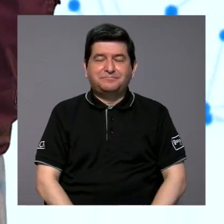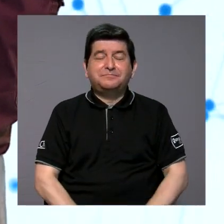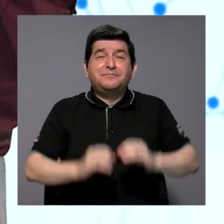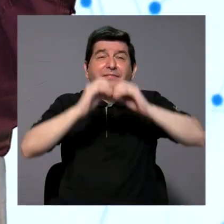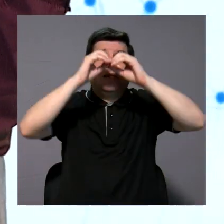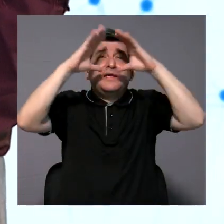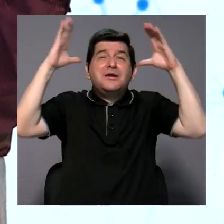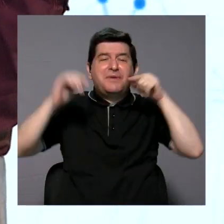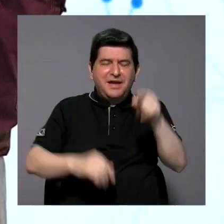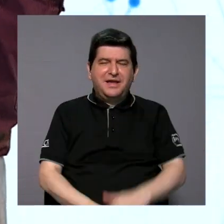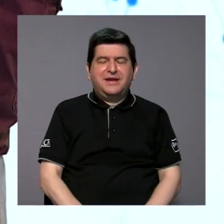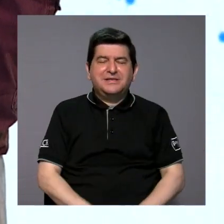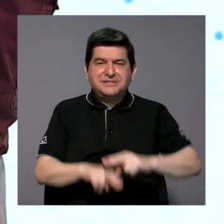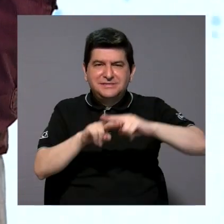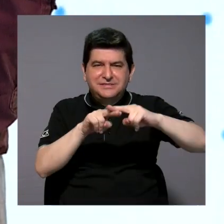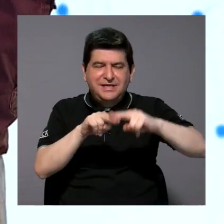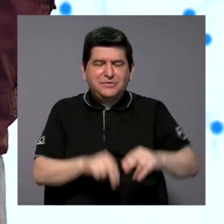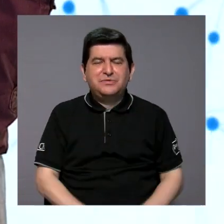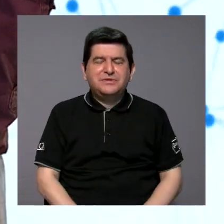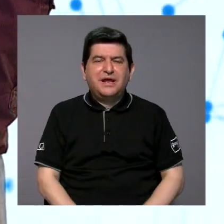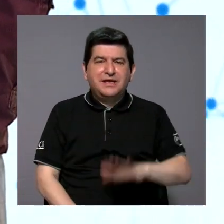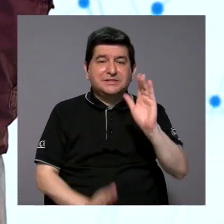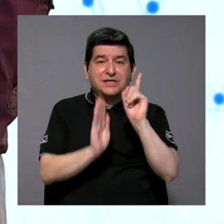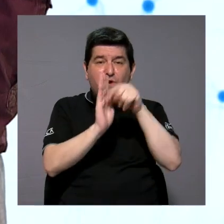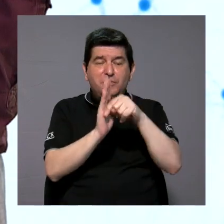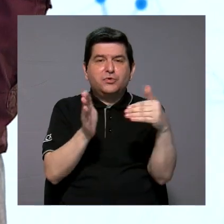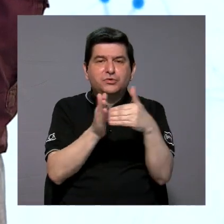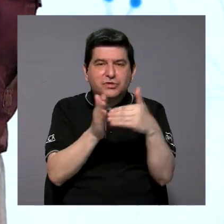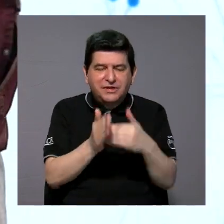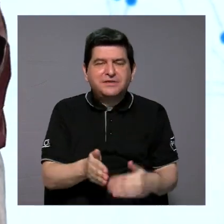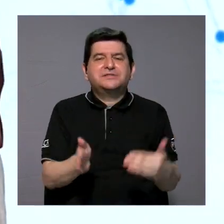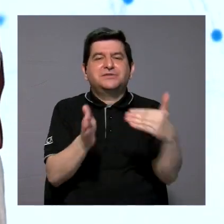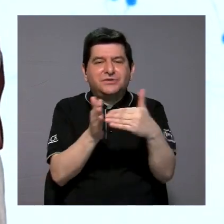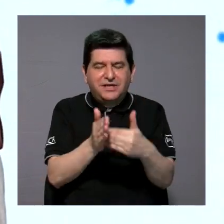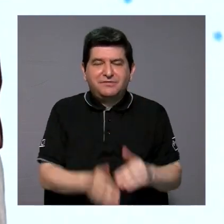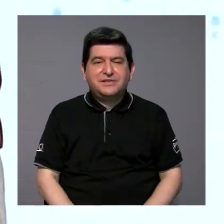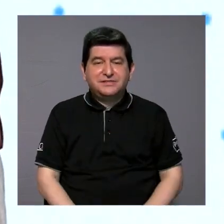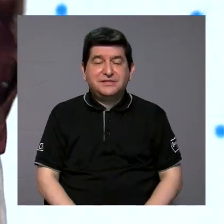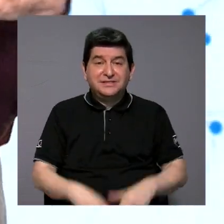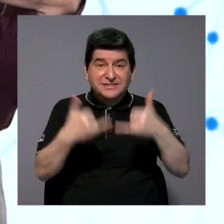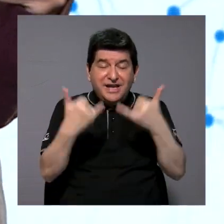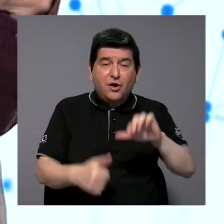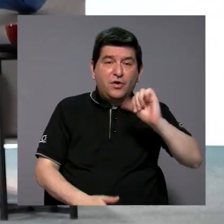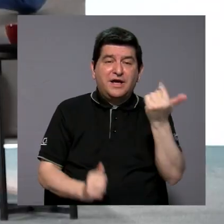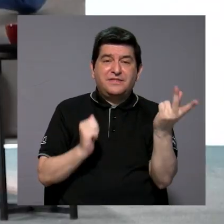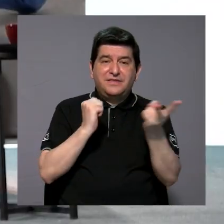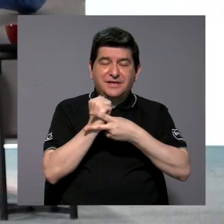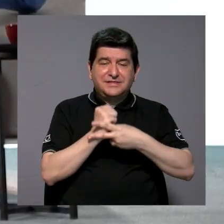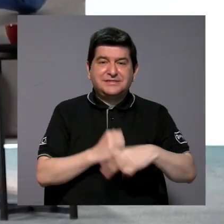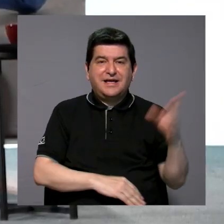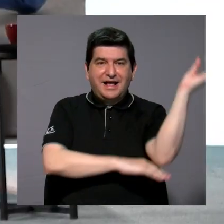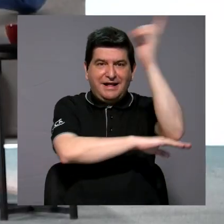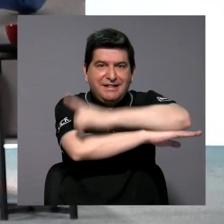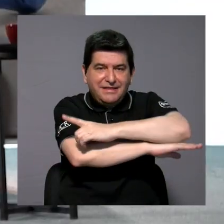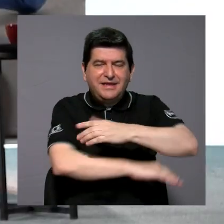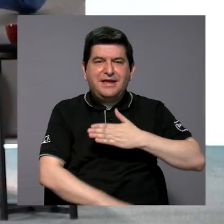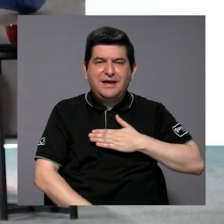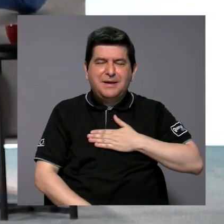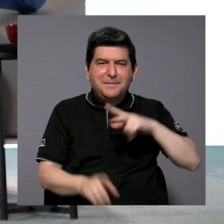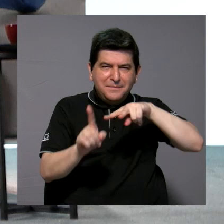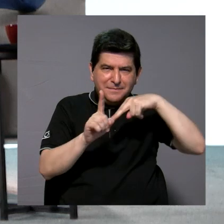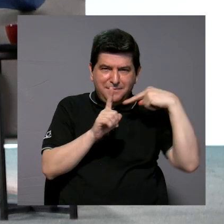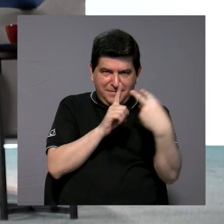Imagínese un tren ahí pasando cada 5 minutos. Si ahora que pasa 10 veces al día, entonces mi punto